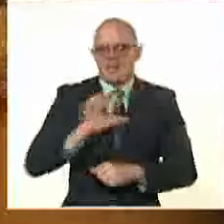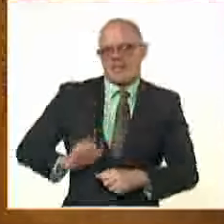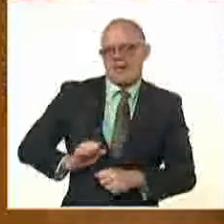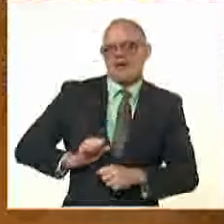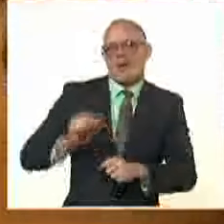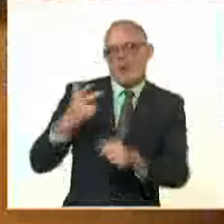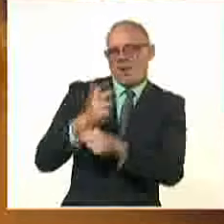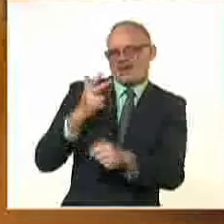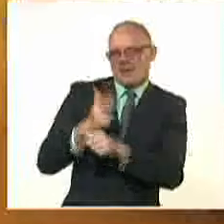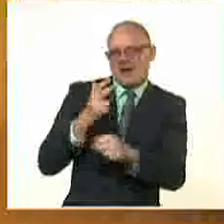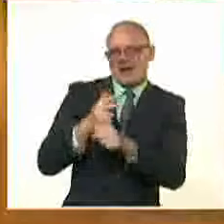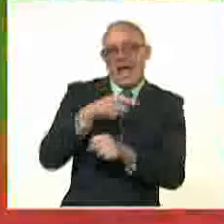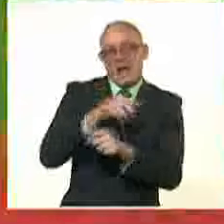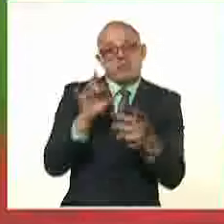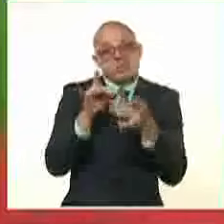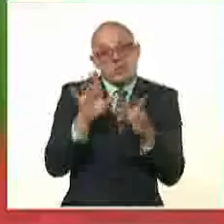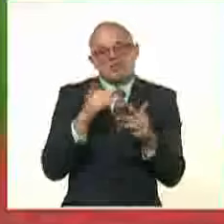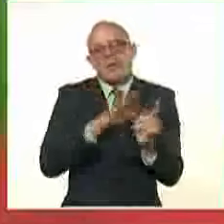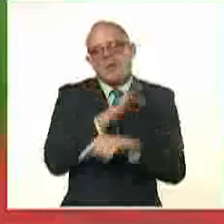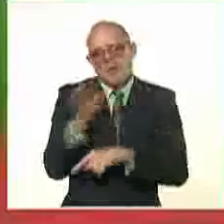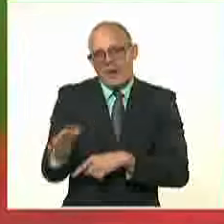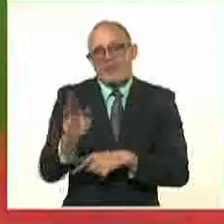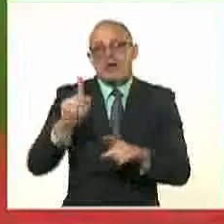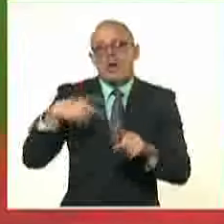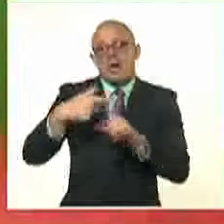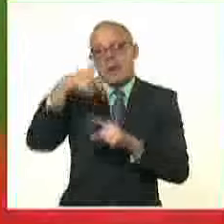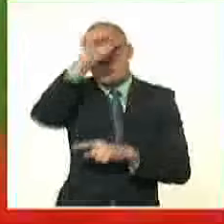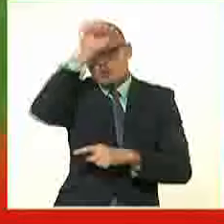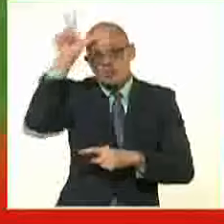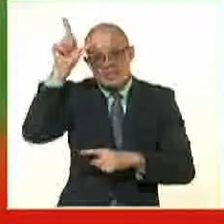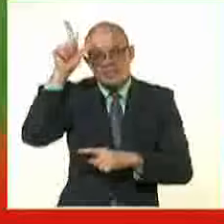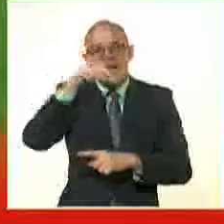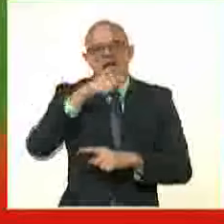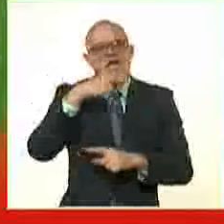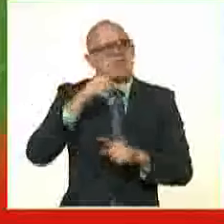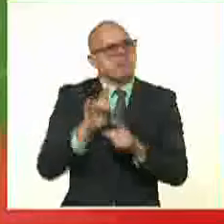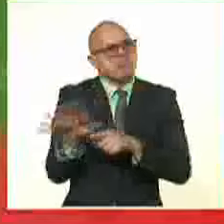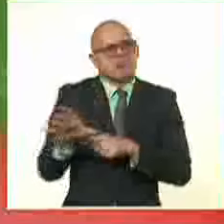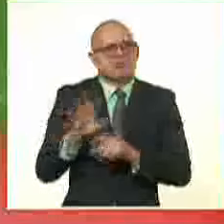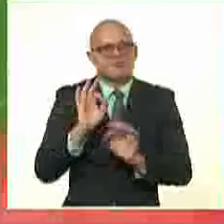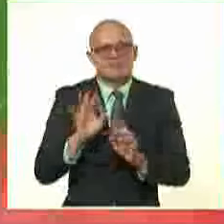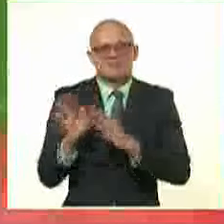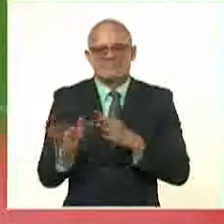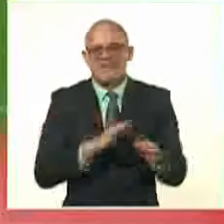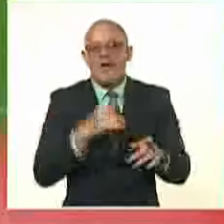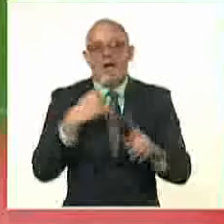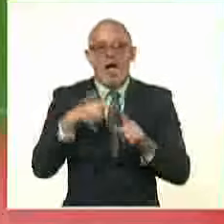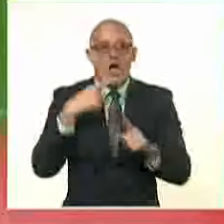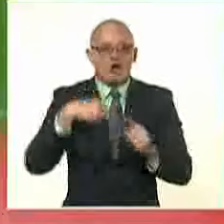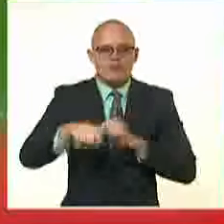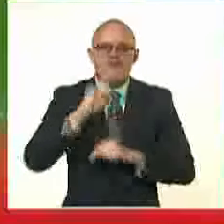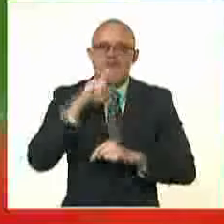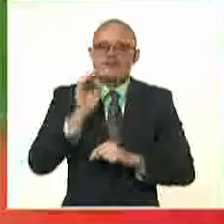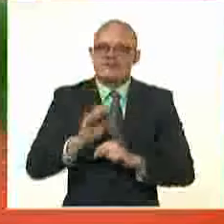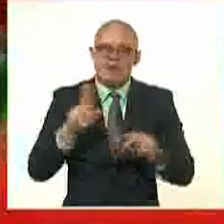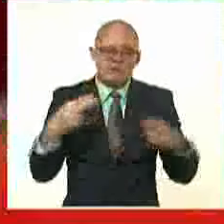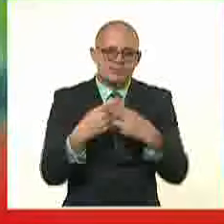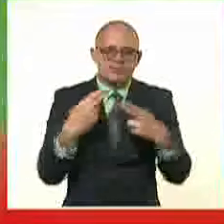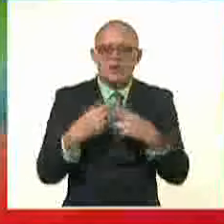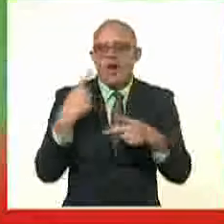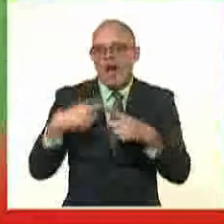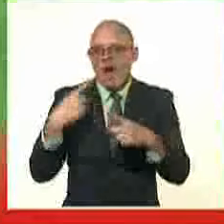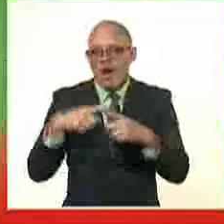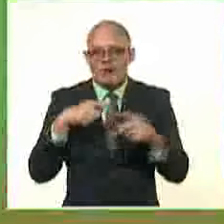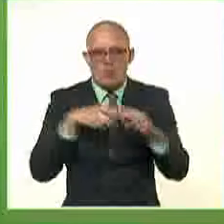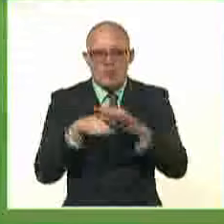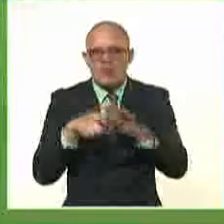la primera posición a Surinam. Después de su paso por el Leeds United de la Premier League y el Unión Saint-Gilloise de la